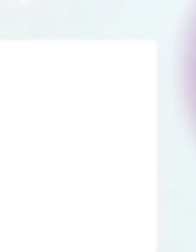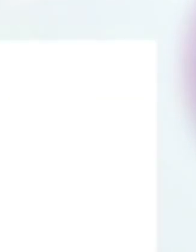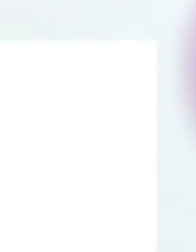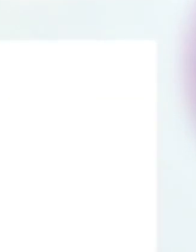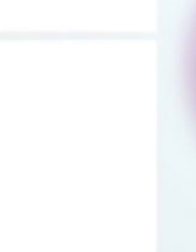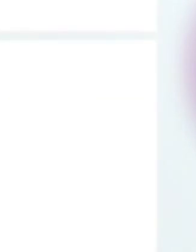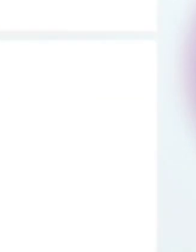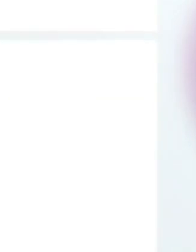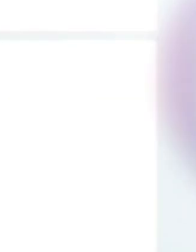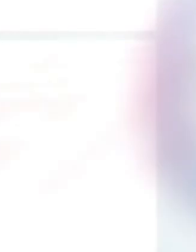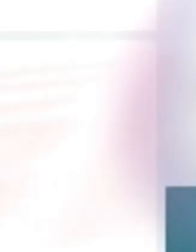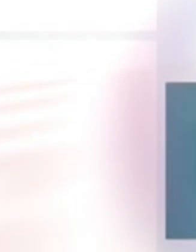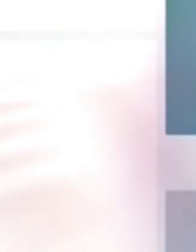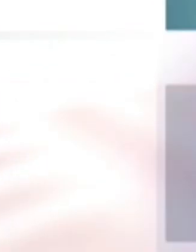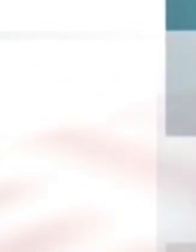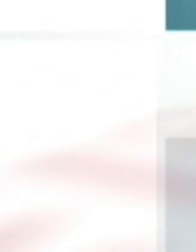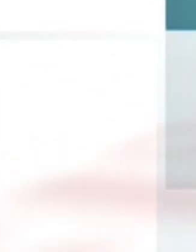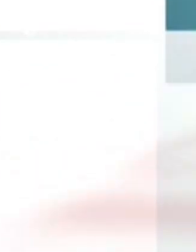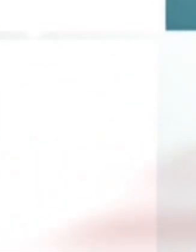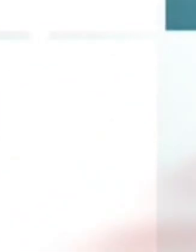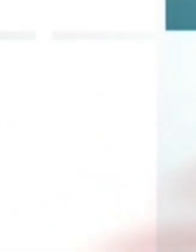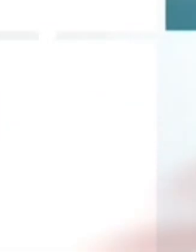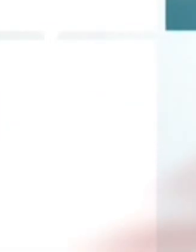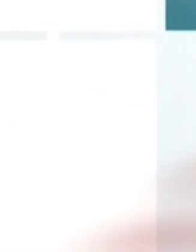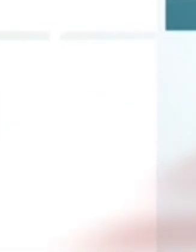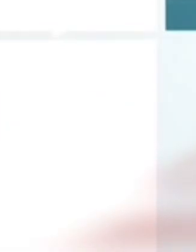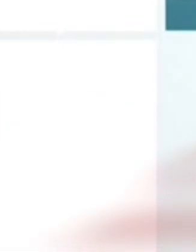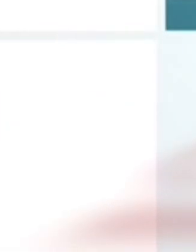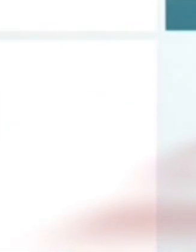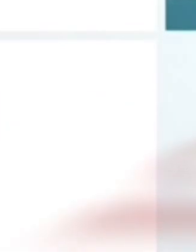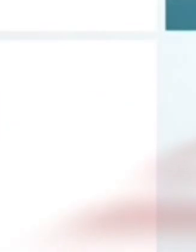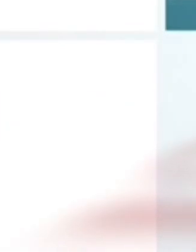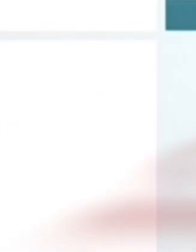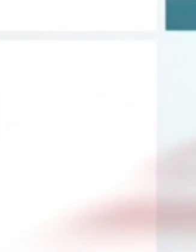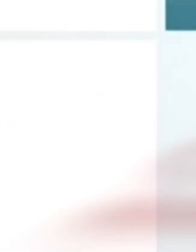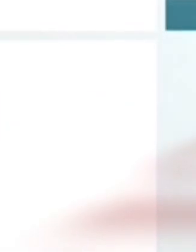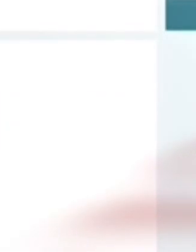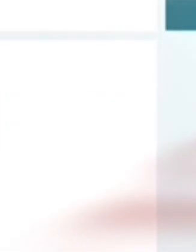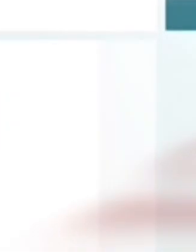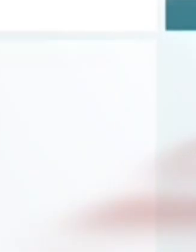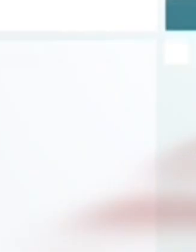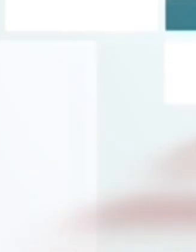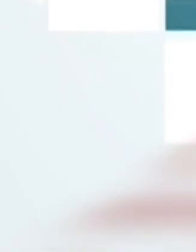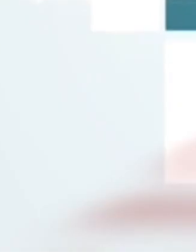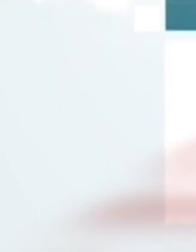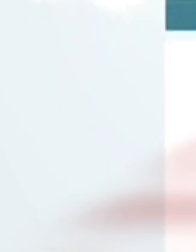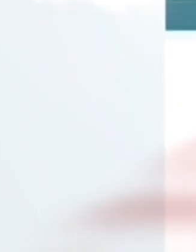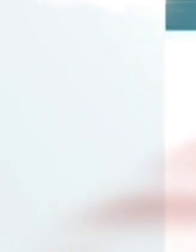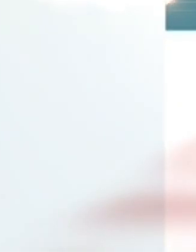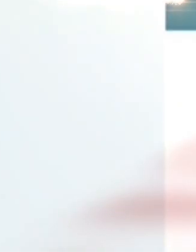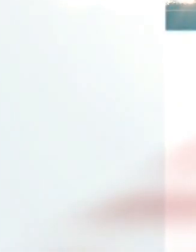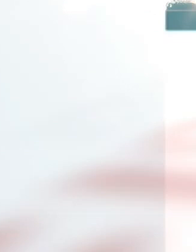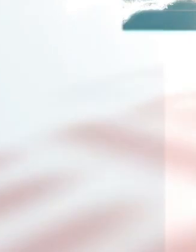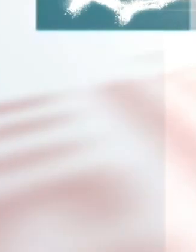Un programa de la Dirección de Difusión Cultural de la Universidad Juárez del Estado de Durango. Velada